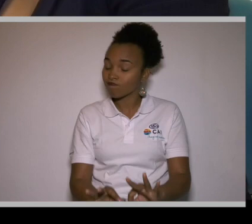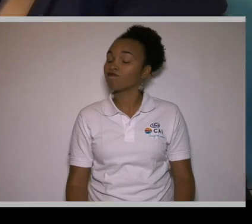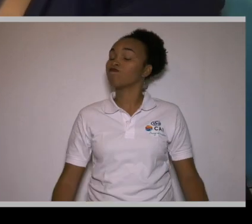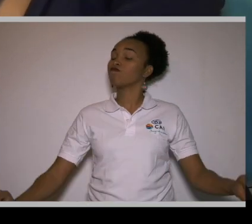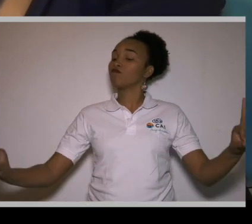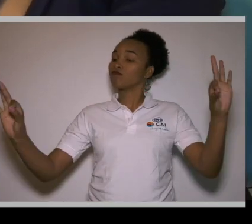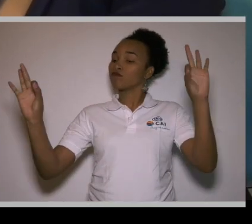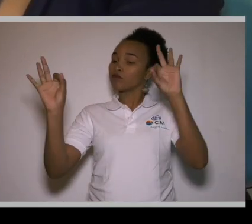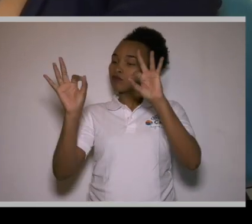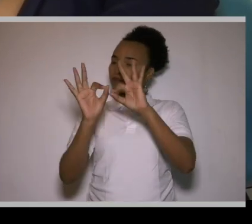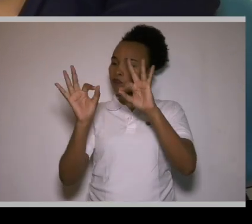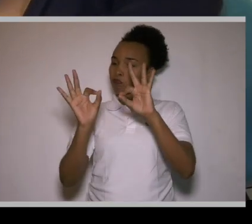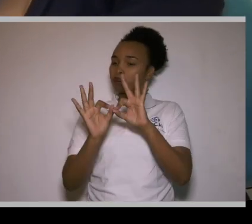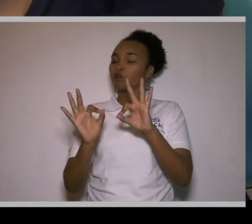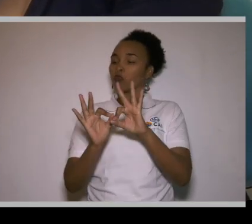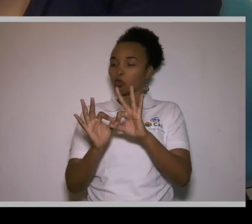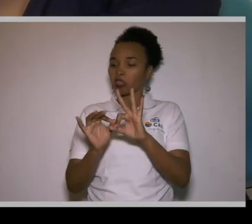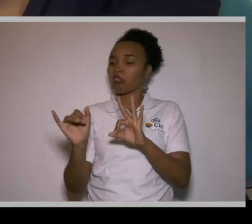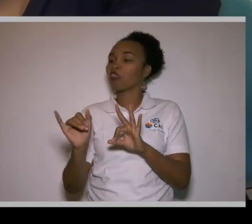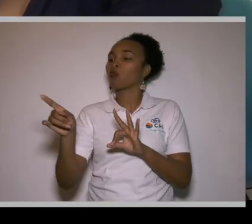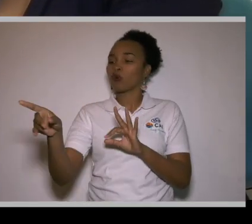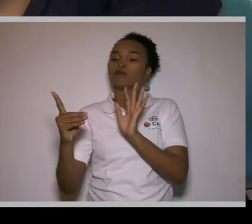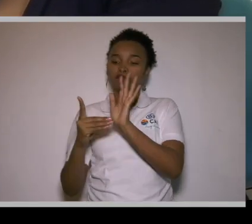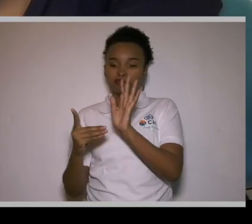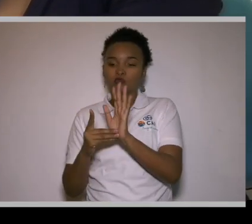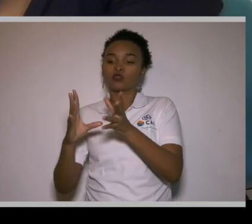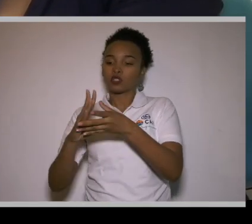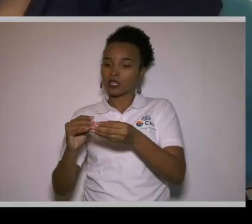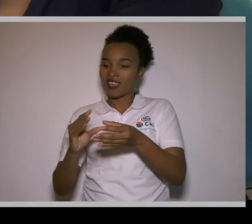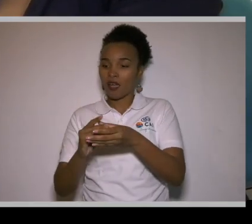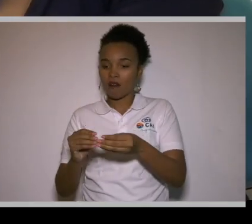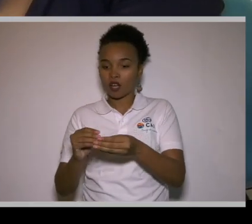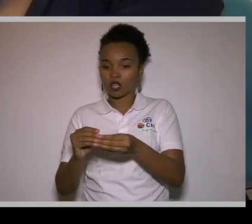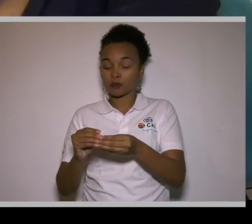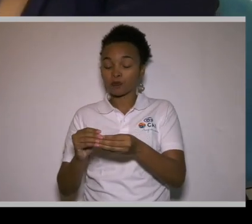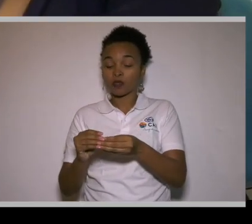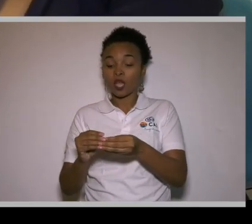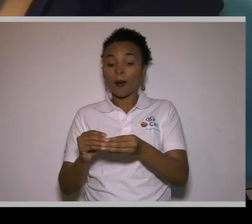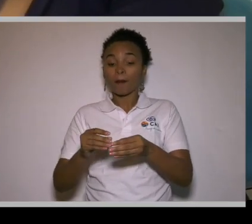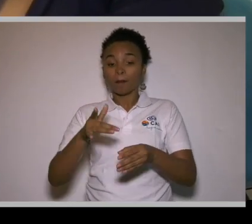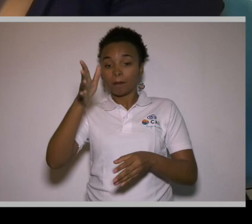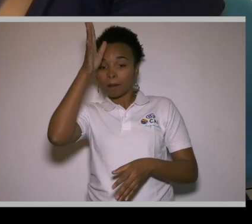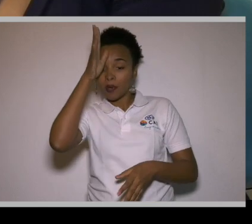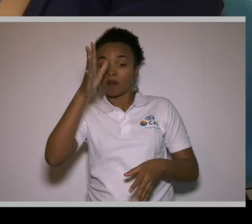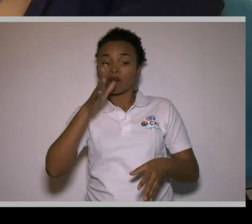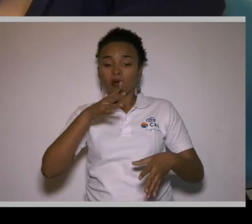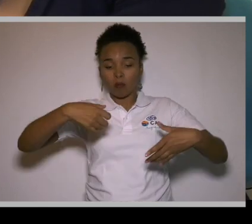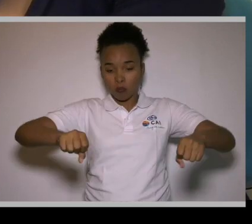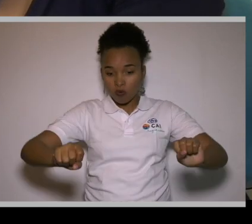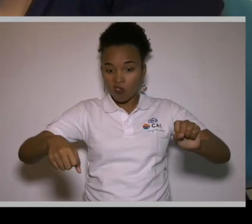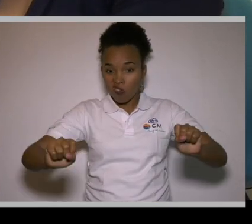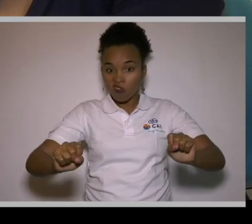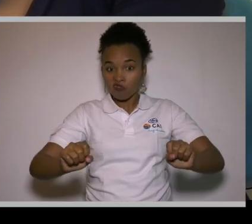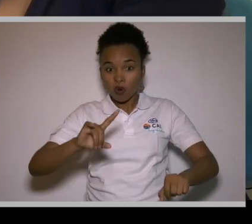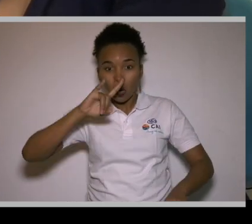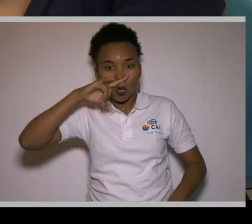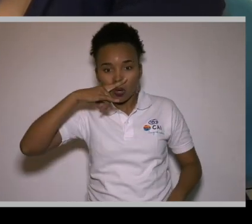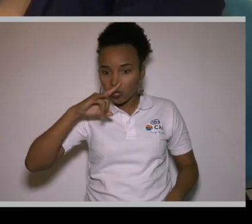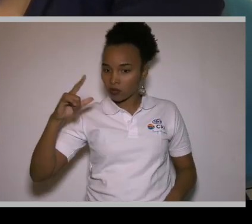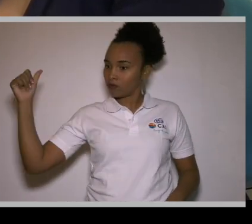me imagino que lo iba a mencionar, nunca subir a un niño en una motocicleta. Evitar